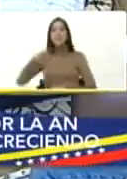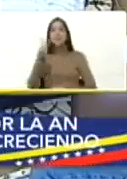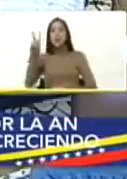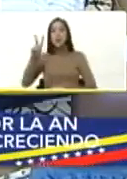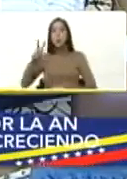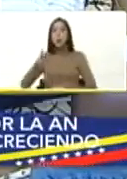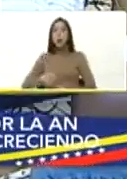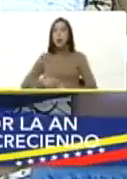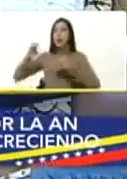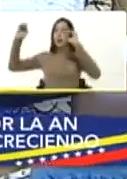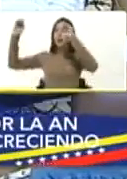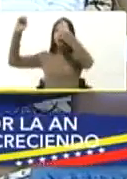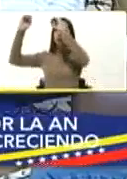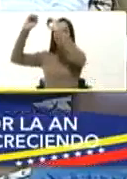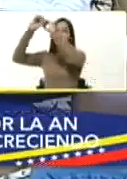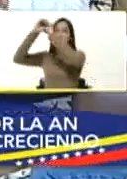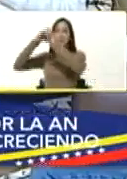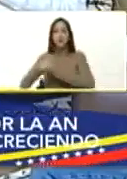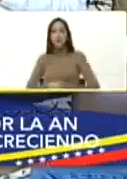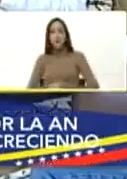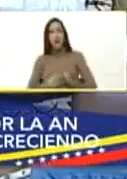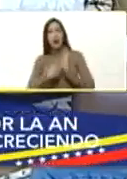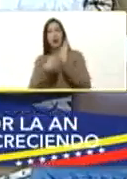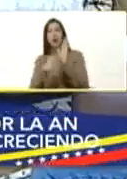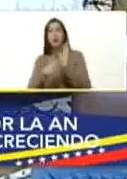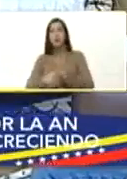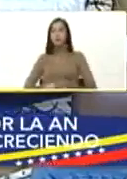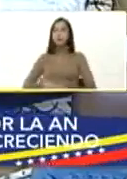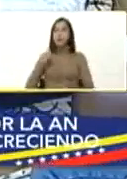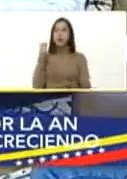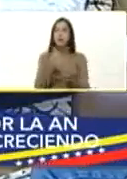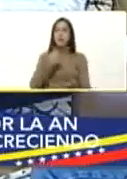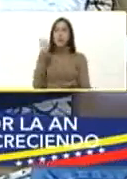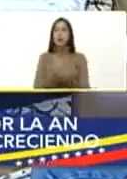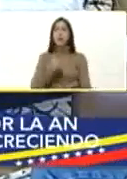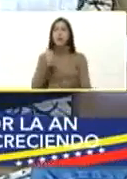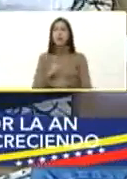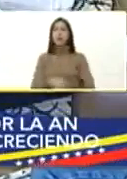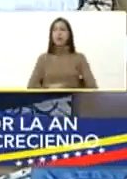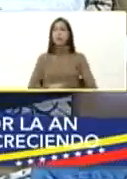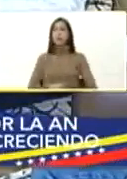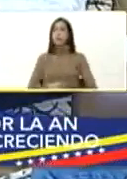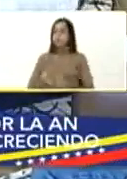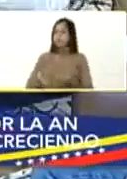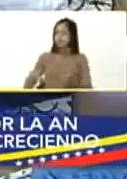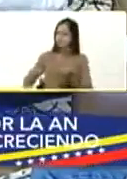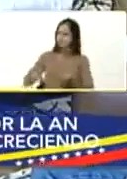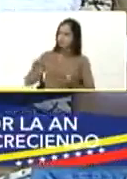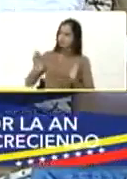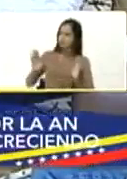la energía de nuestra patria. Amén, amén, amén, Cilita, no, no me quites el papel. Estoy aquí haciendo, mira, estoy haciendo